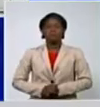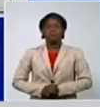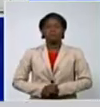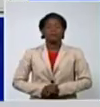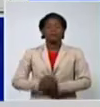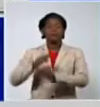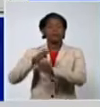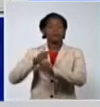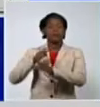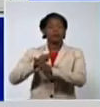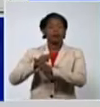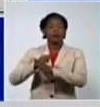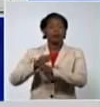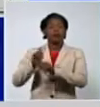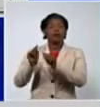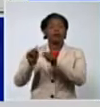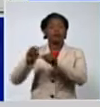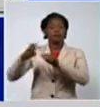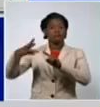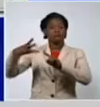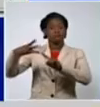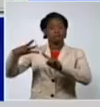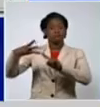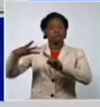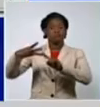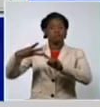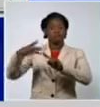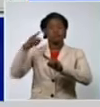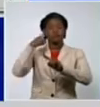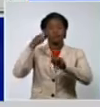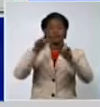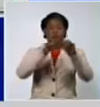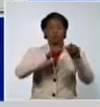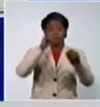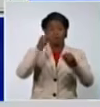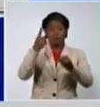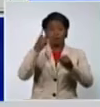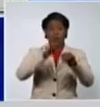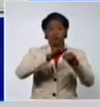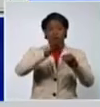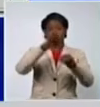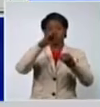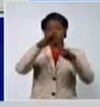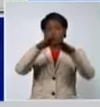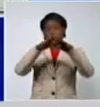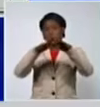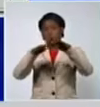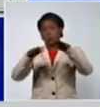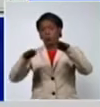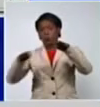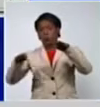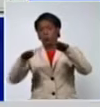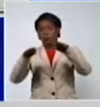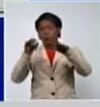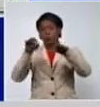Santiago de Cuba, que ha ido disminuyendo el número de casos desde hace 8 días, ahí se puede